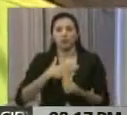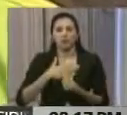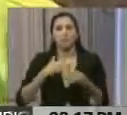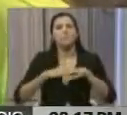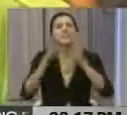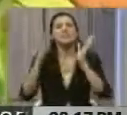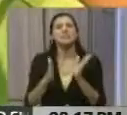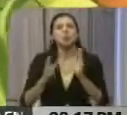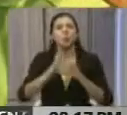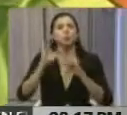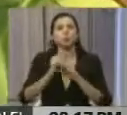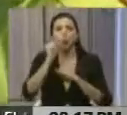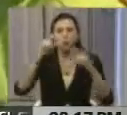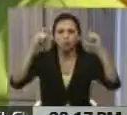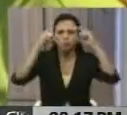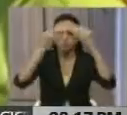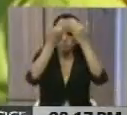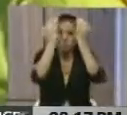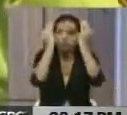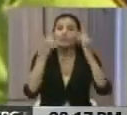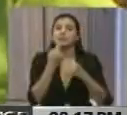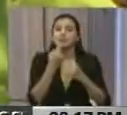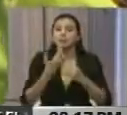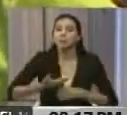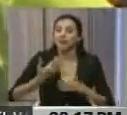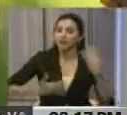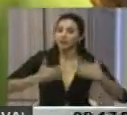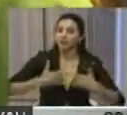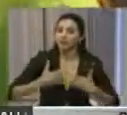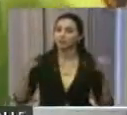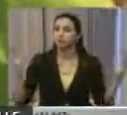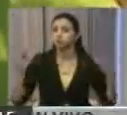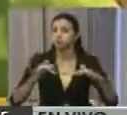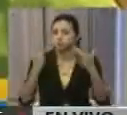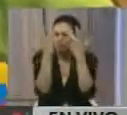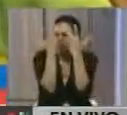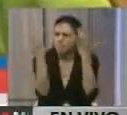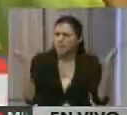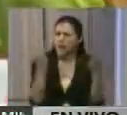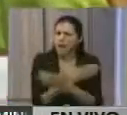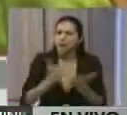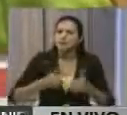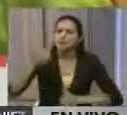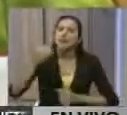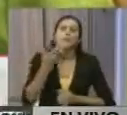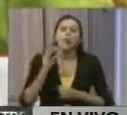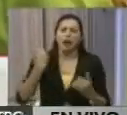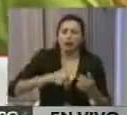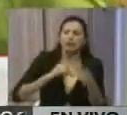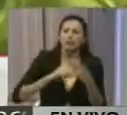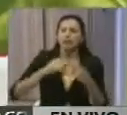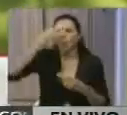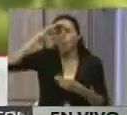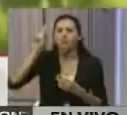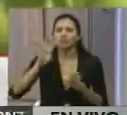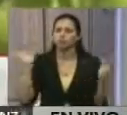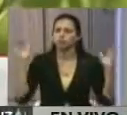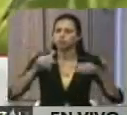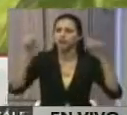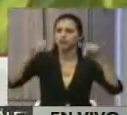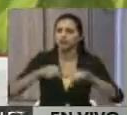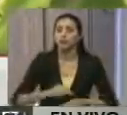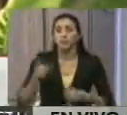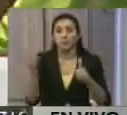Cultura, Freddy Ñáñez, para que nos comente la importancia de esta actividad que reúne a mentes brillantes de países como Argentina, Cuba y Venezuela.